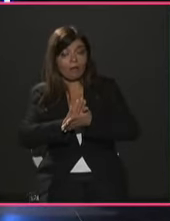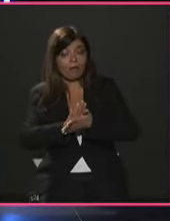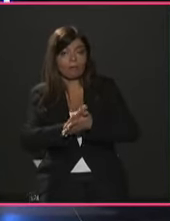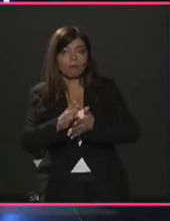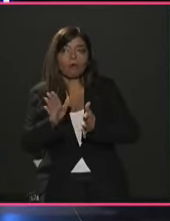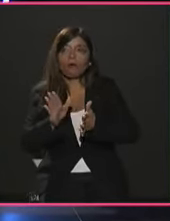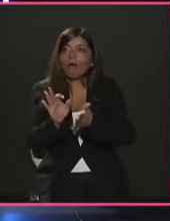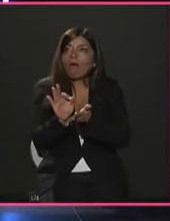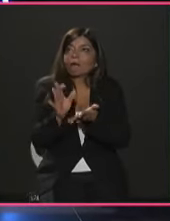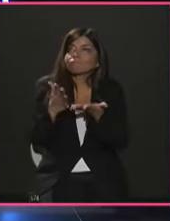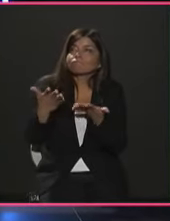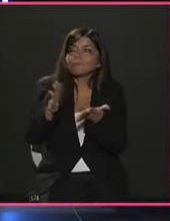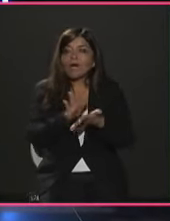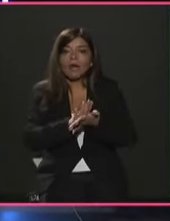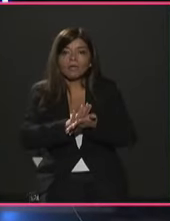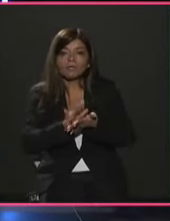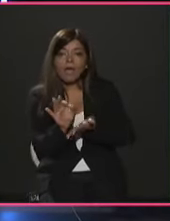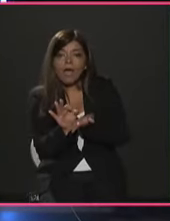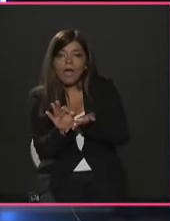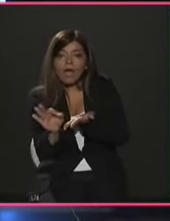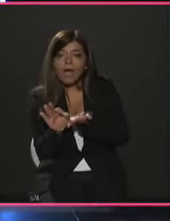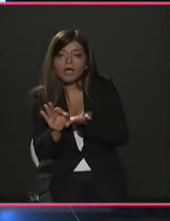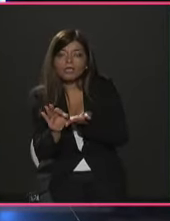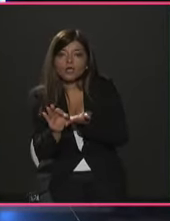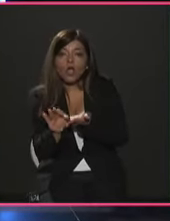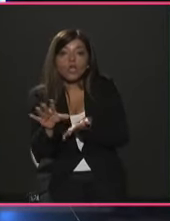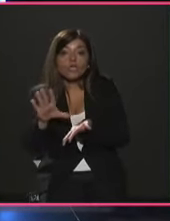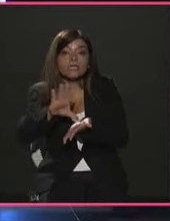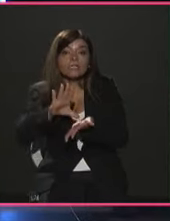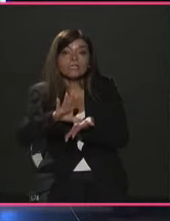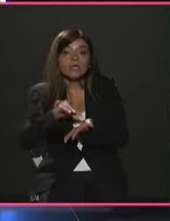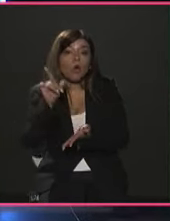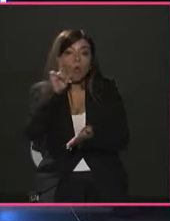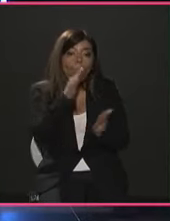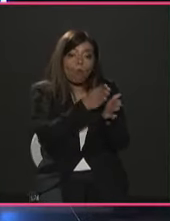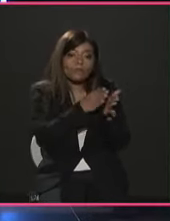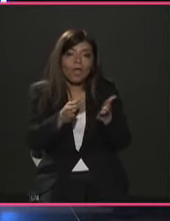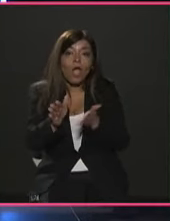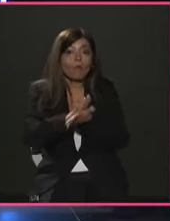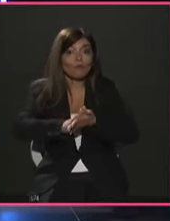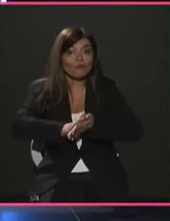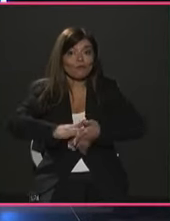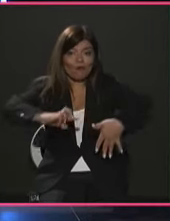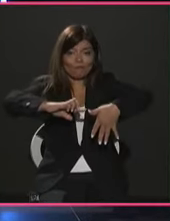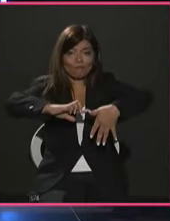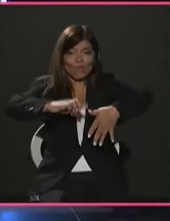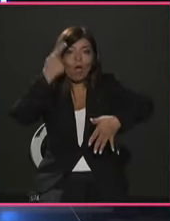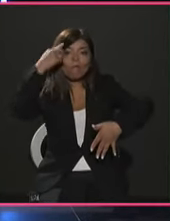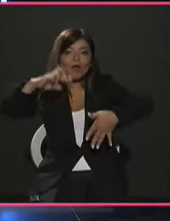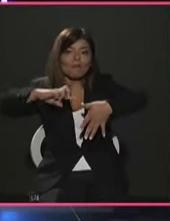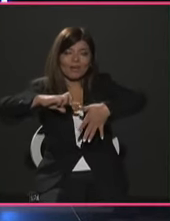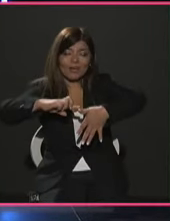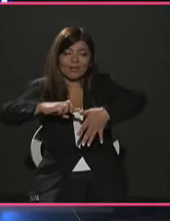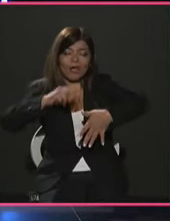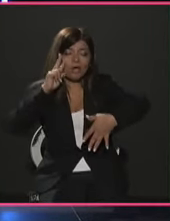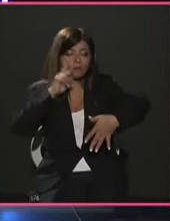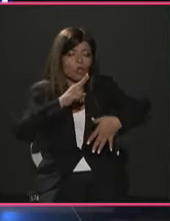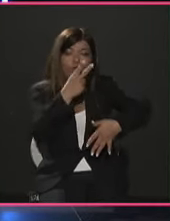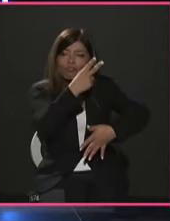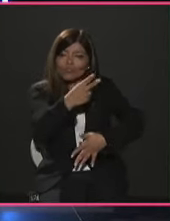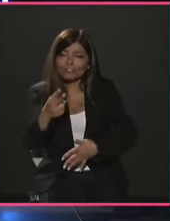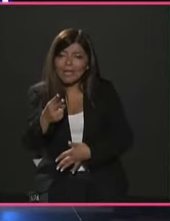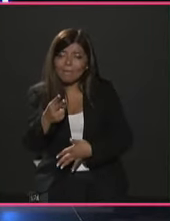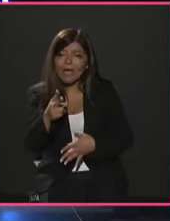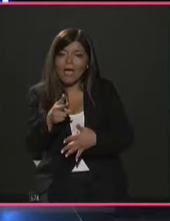casi un Oasis respecto de lo que ha pasado en chile en el último tiempo de los Panamericanos y parapanamericanos si se fijan durante esas dos